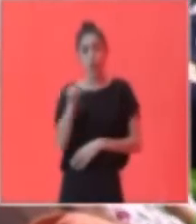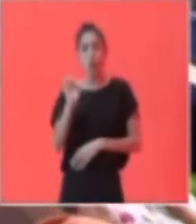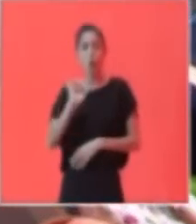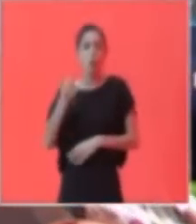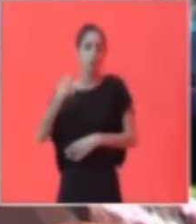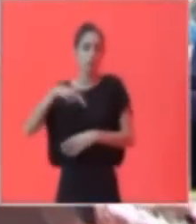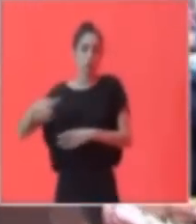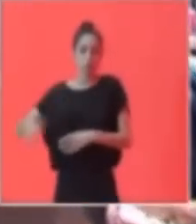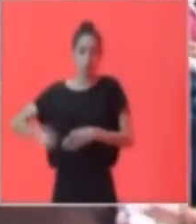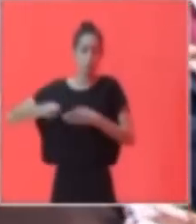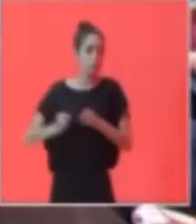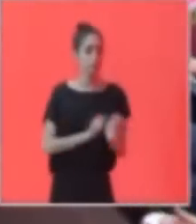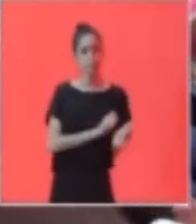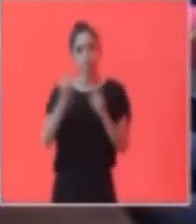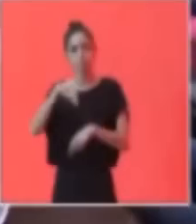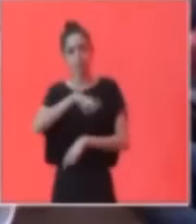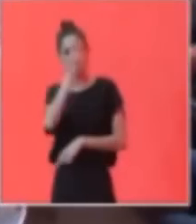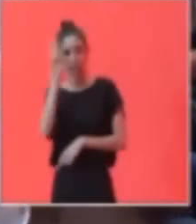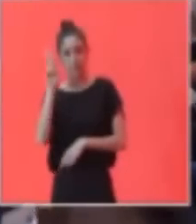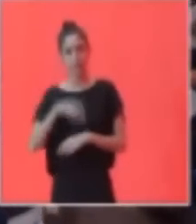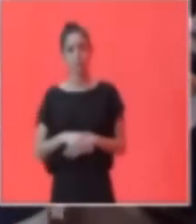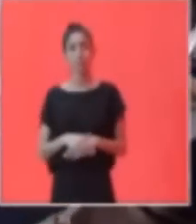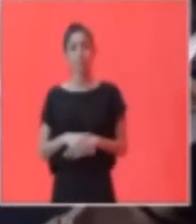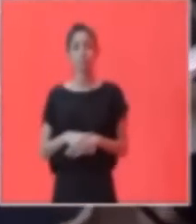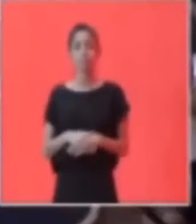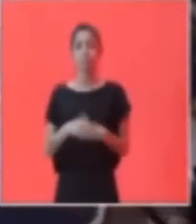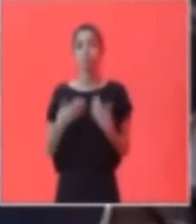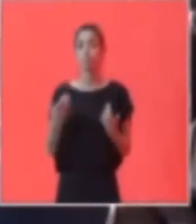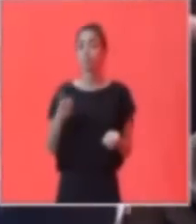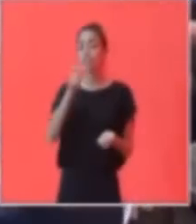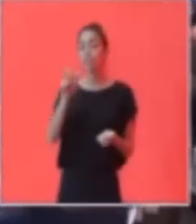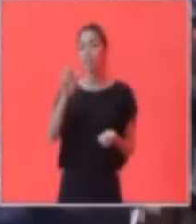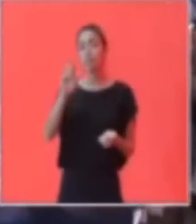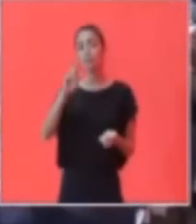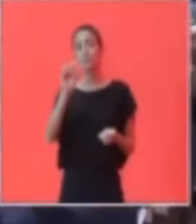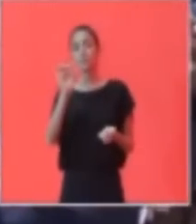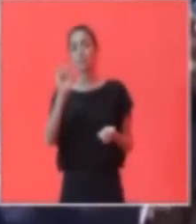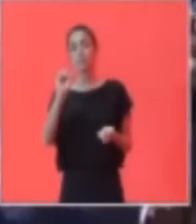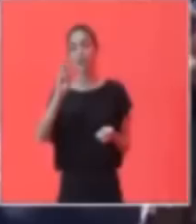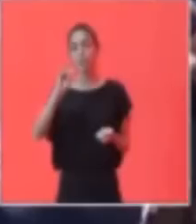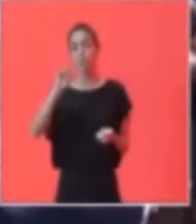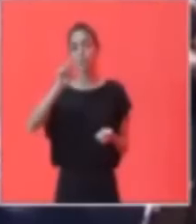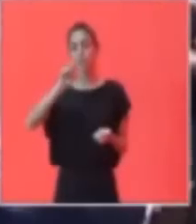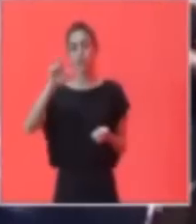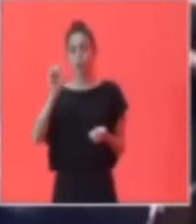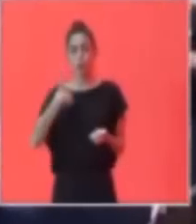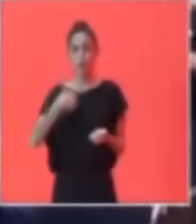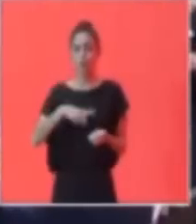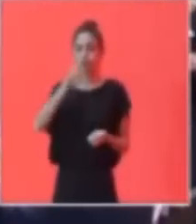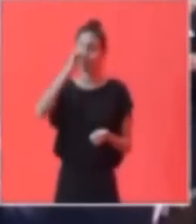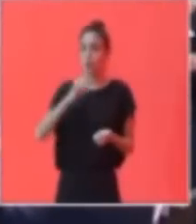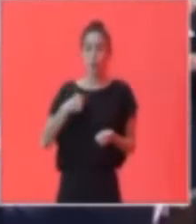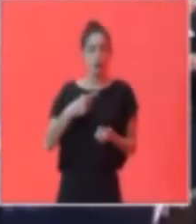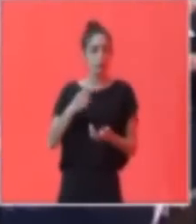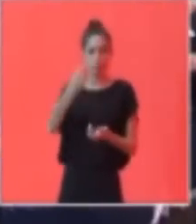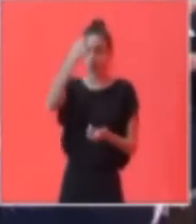para venirnos. En palabras de Andrés Trapiello, no sé de nadie que no recuerde el primer día que conoció Madrid, ni a